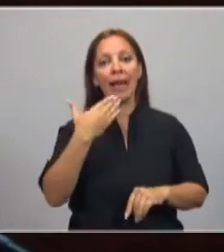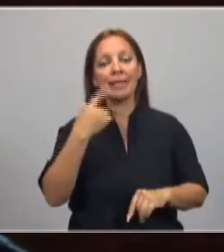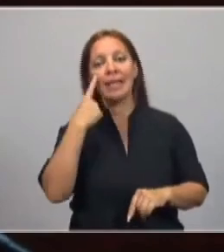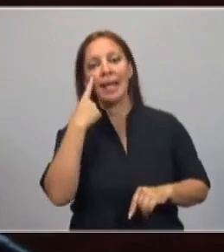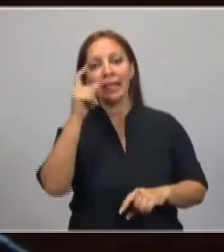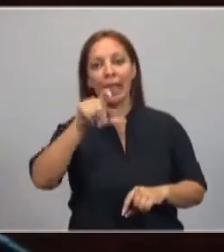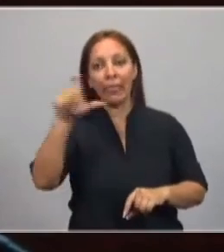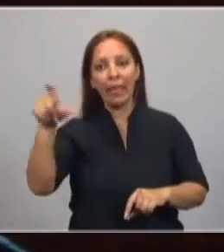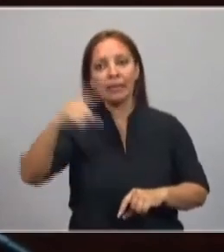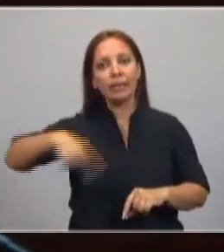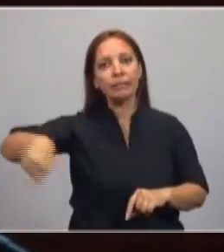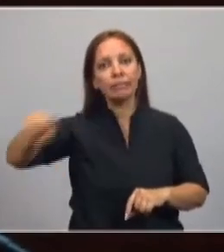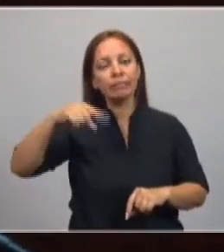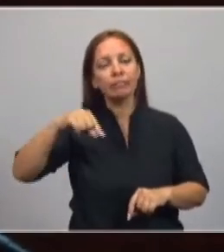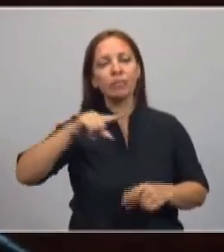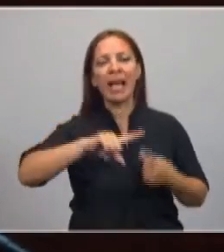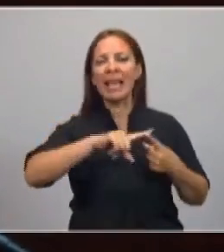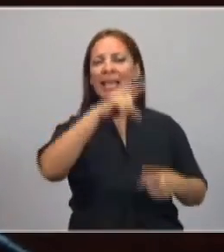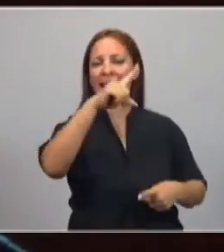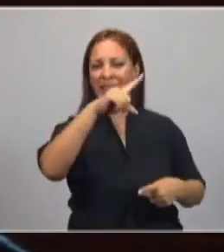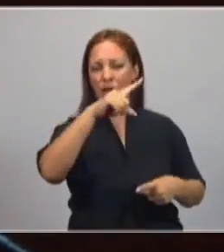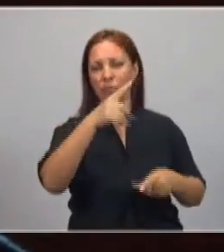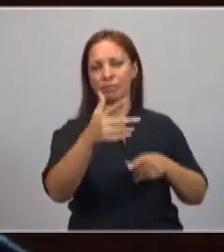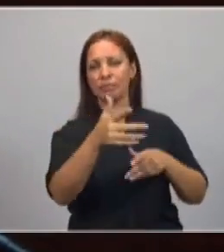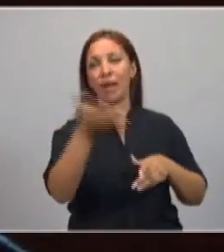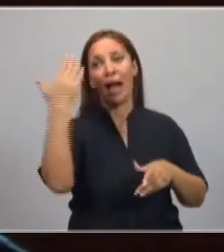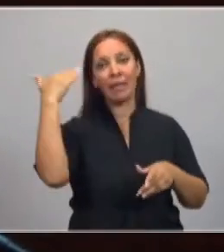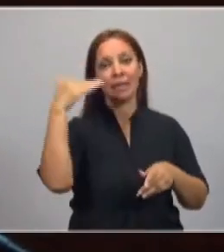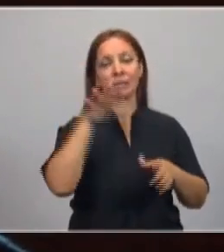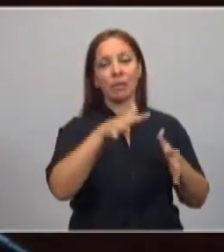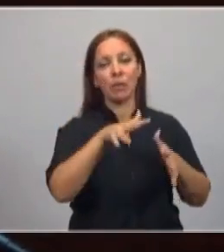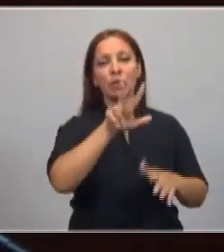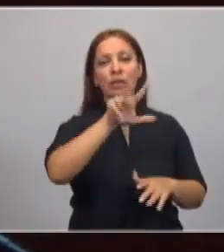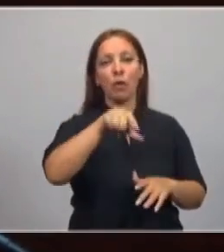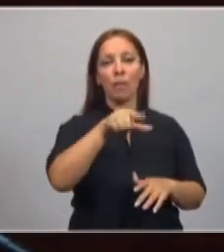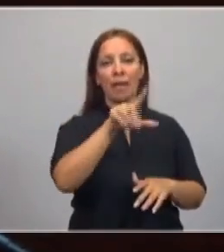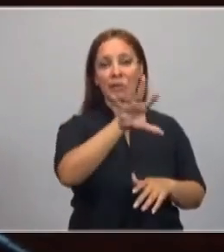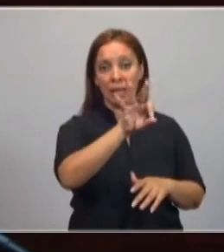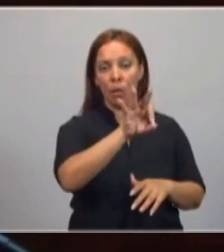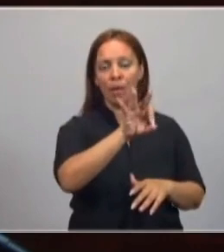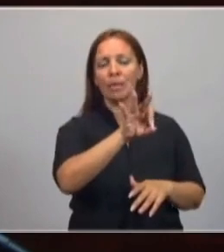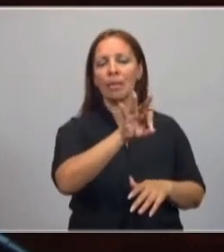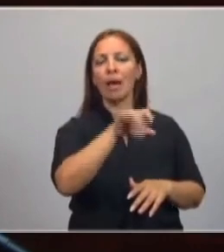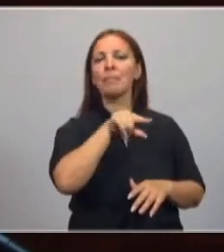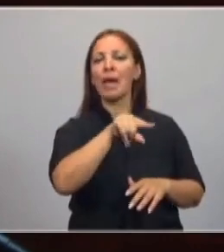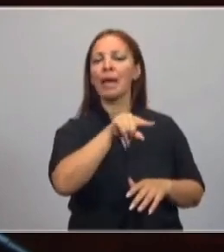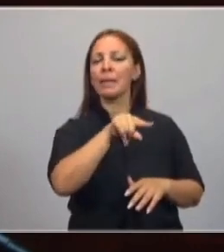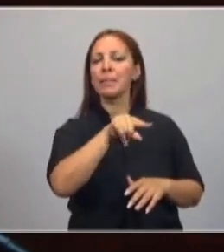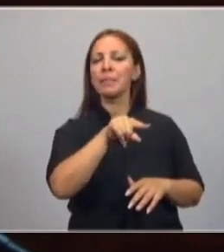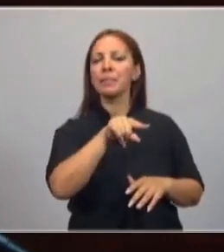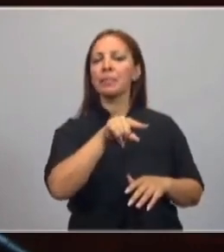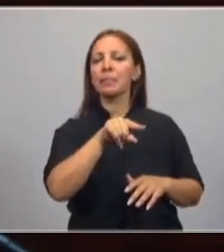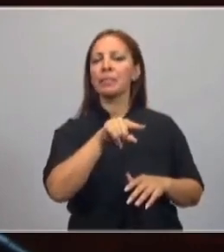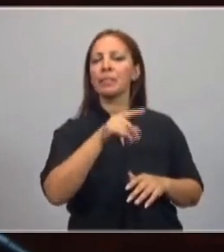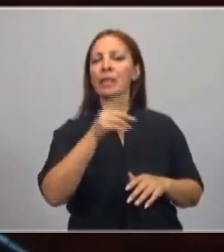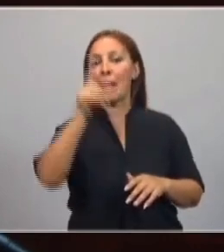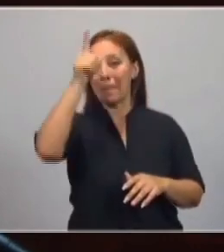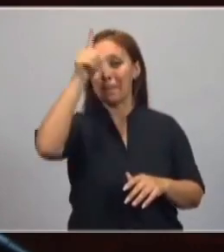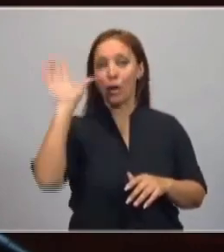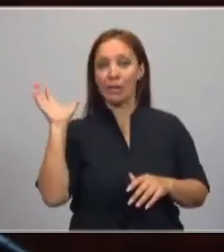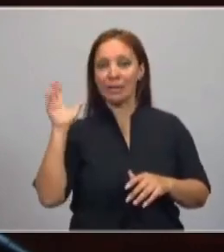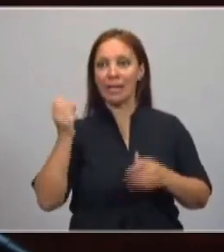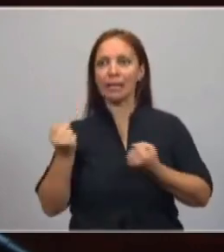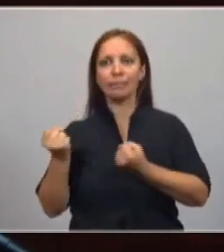intendentes, cuando el litro promedio rondaba 3.50, teníamos un nivel de patrullaje que